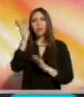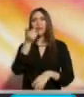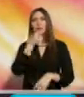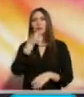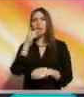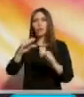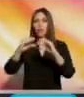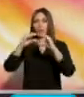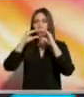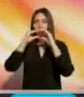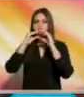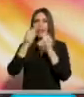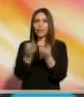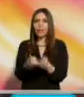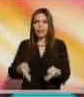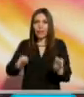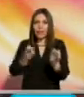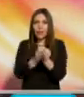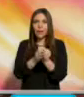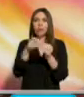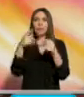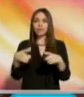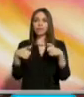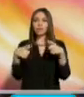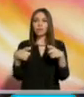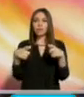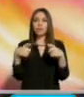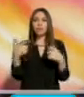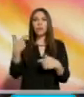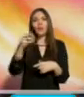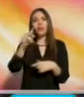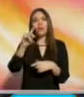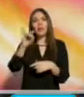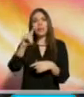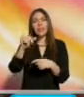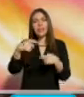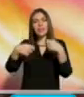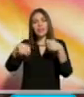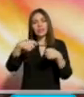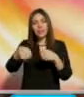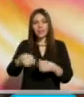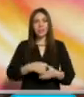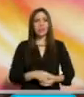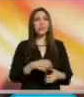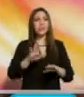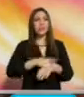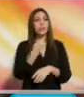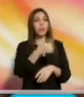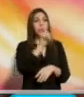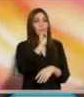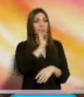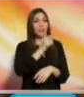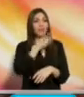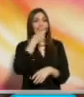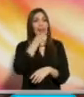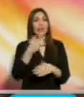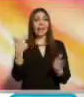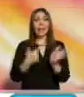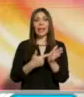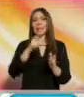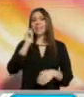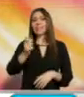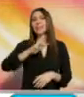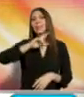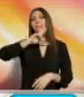¡Qué rico! Tu gordita de chicharrón también, Sí. porque Alicia el día de hoy nos viene a decir que las grasas son nuestros mejores